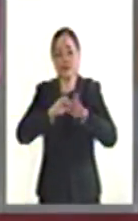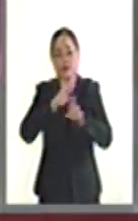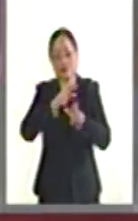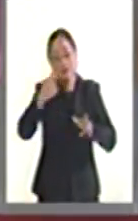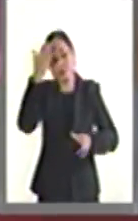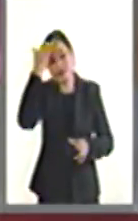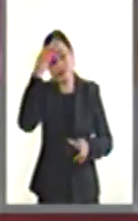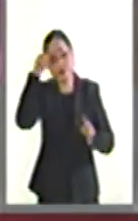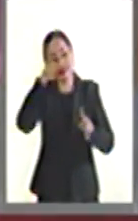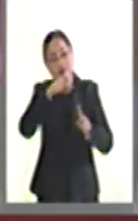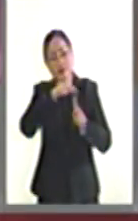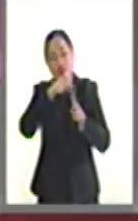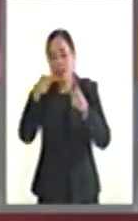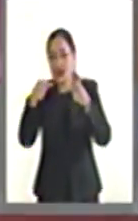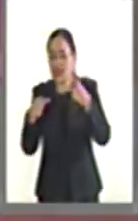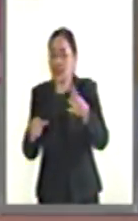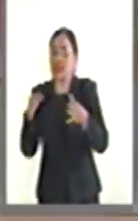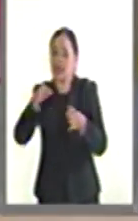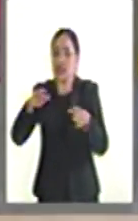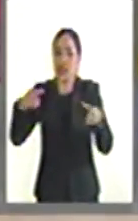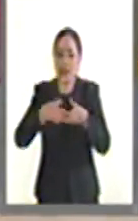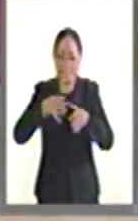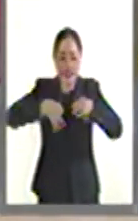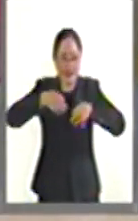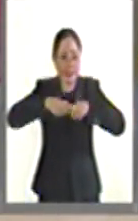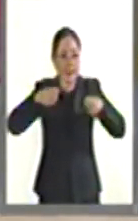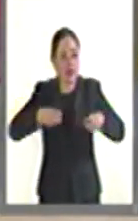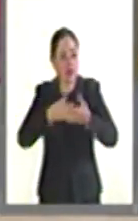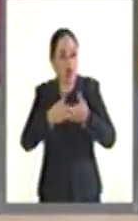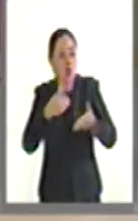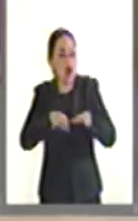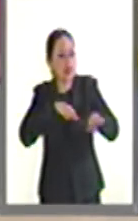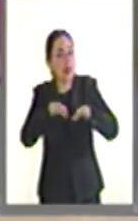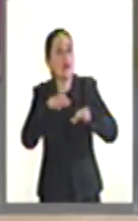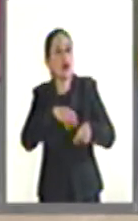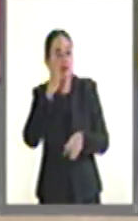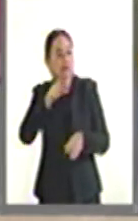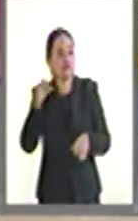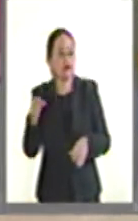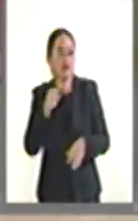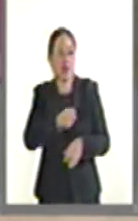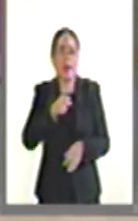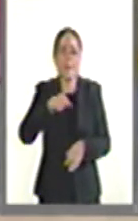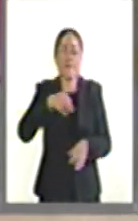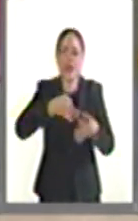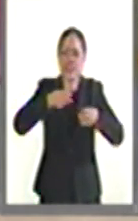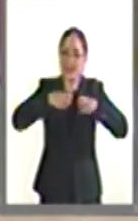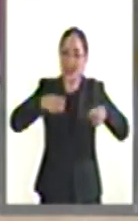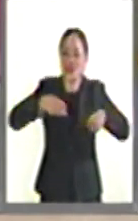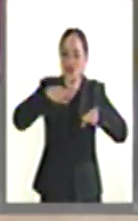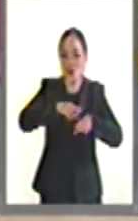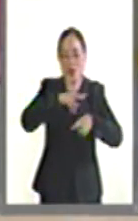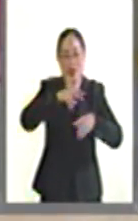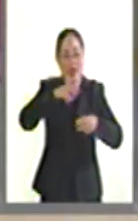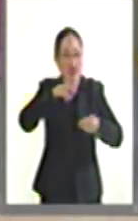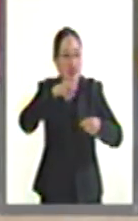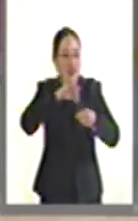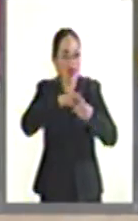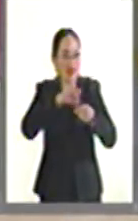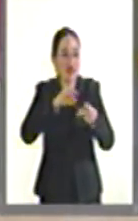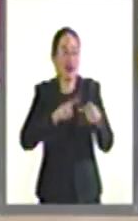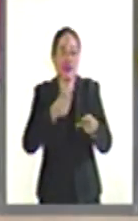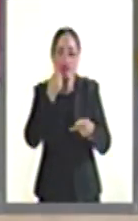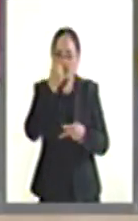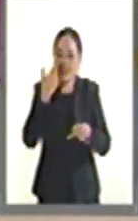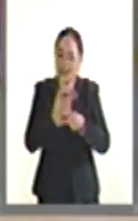aparecen magistrados electorales actualmente en funciones, exmagistrados electorales, secretarios